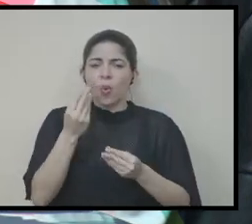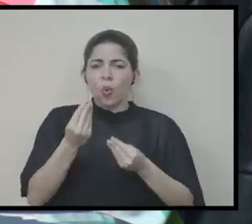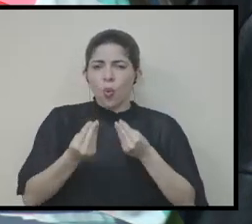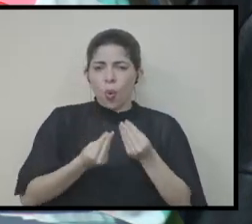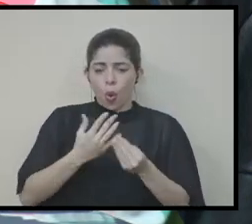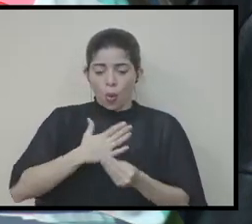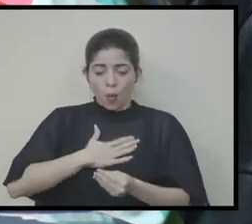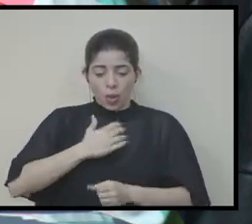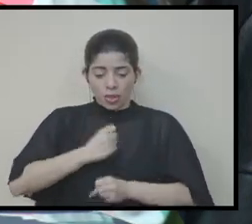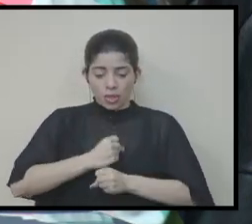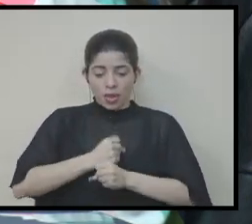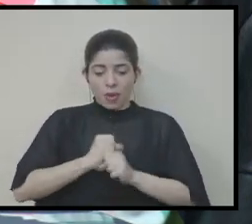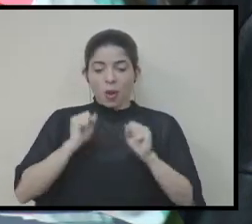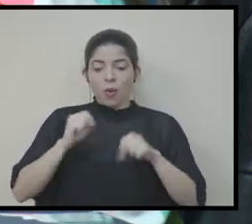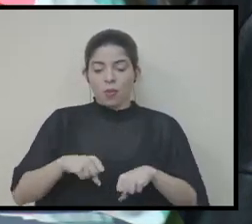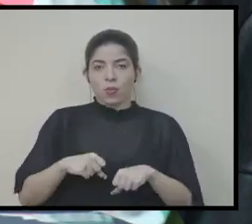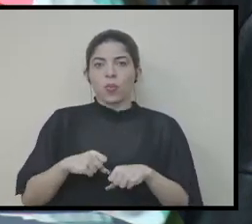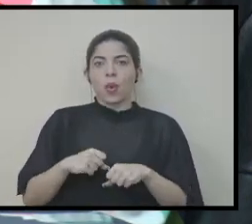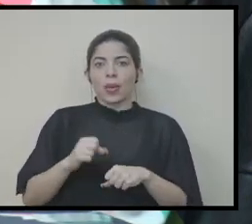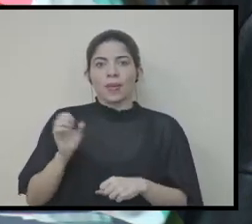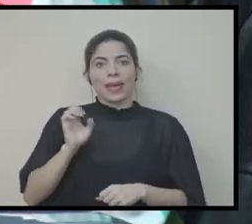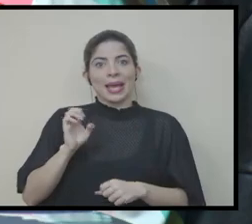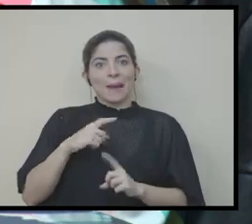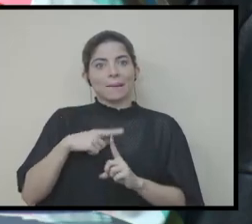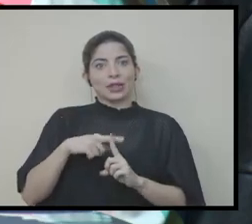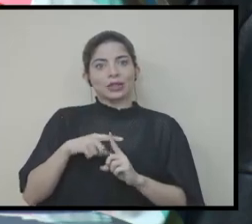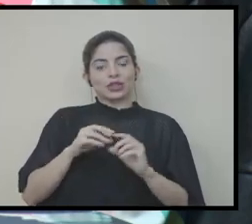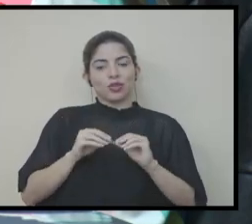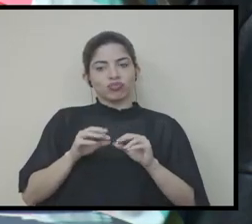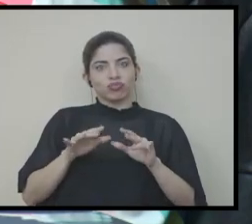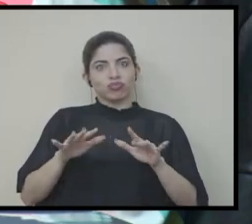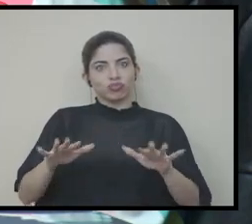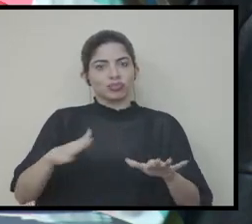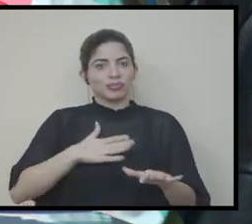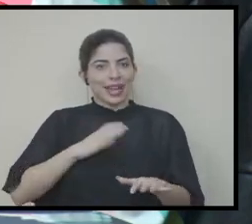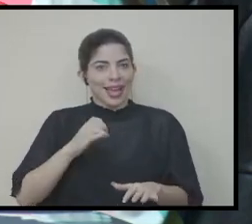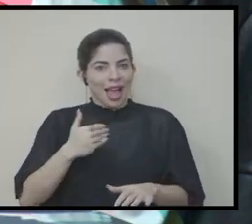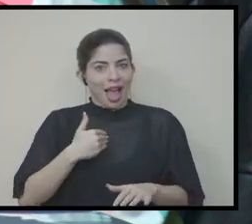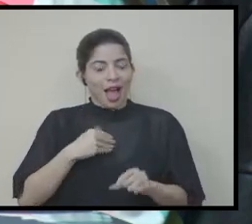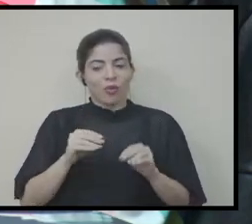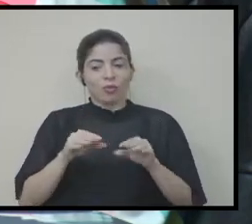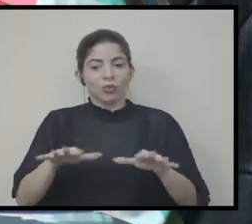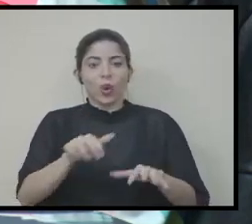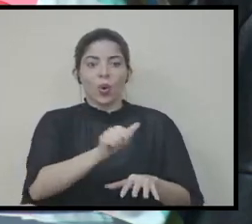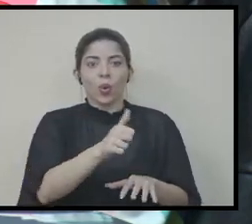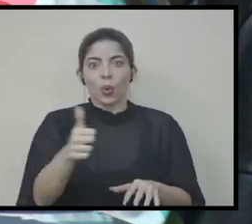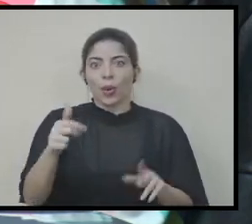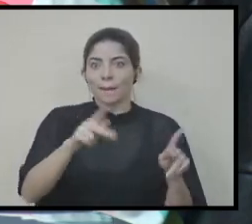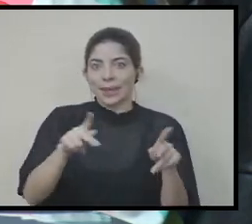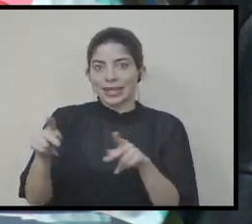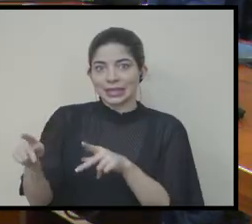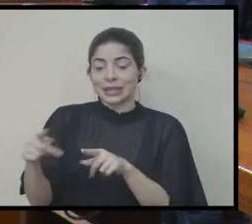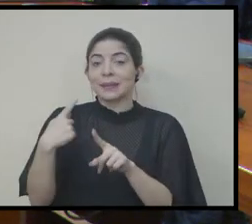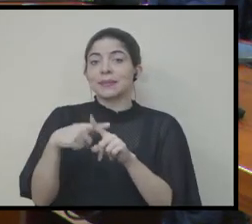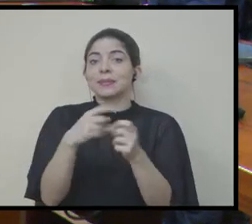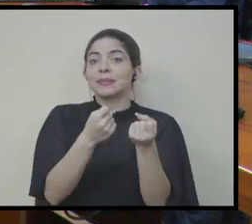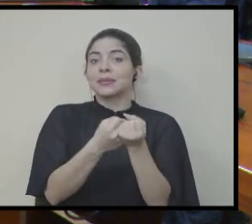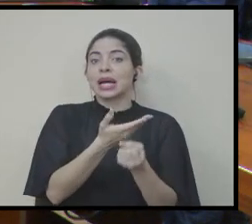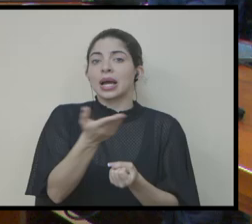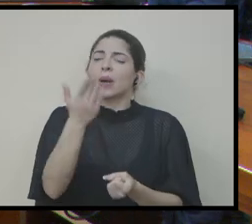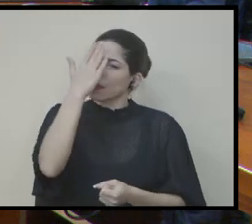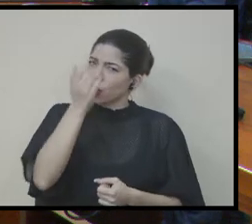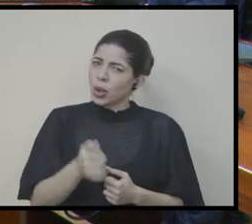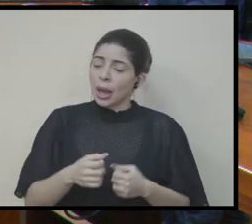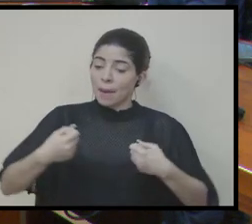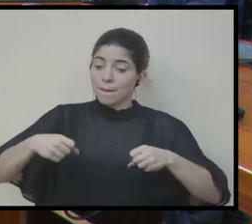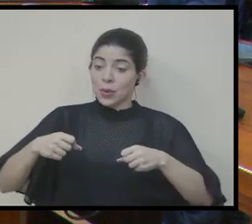nuestro trabajo podemos canalizar esa energía positiva que tenemos nosotros a otras personas y poder también impulsarlos a ellos. ¿Por qué? Porque